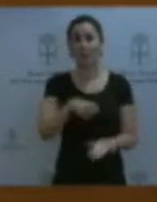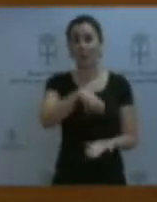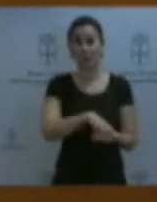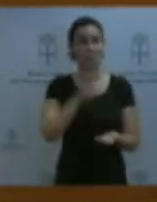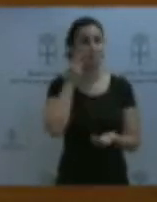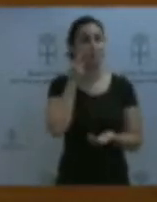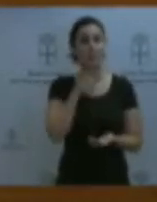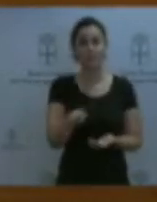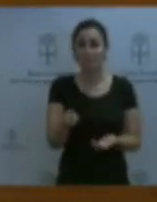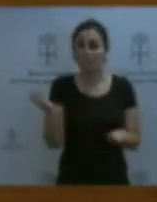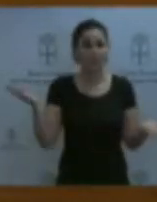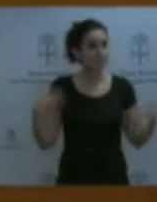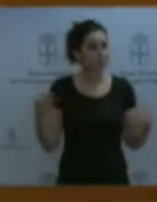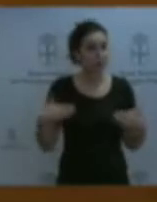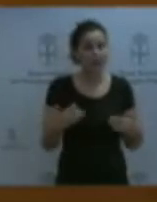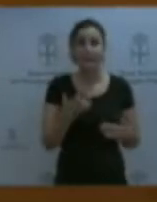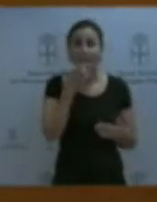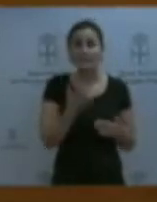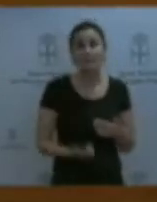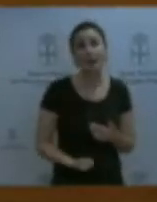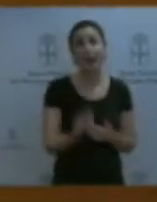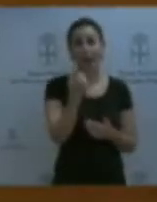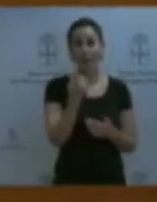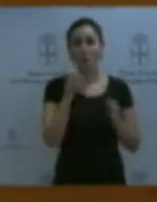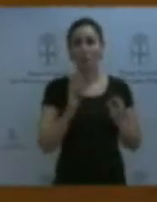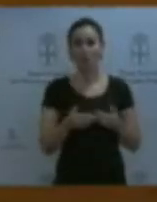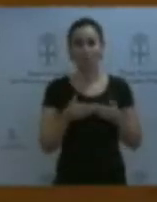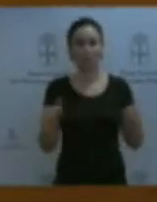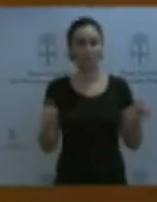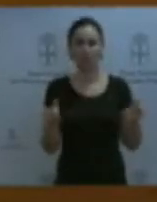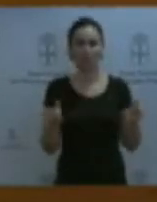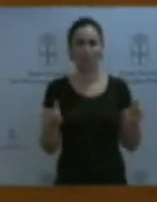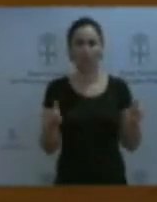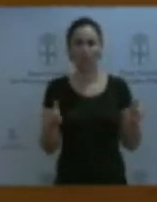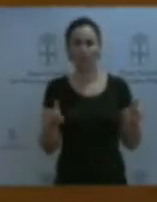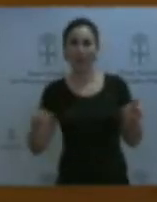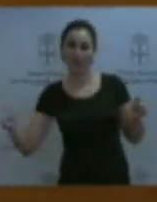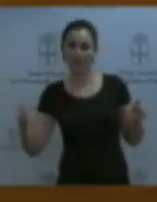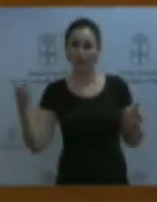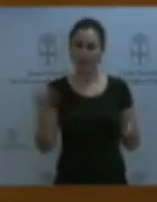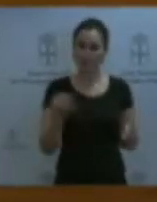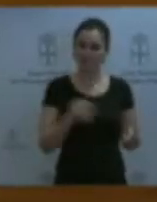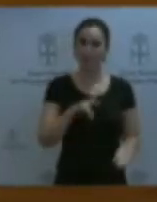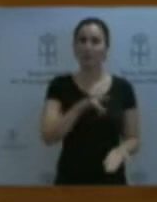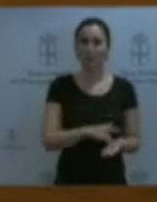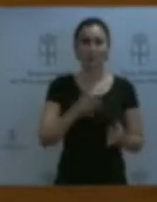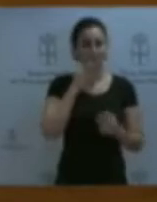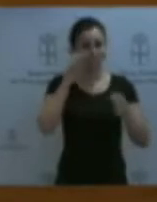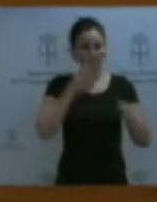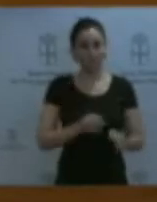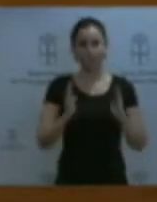tampoco abren todo el periodo necesario que dura realmente la visita al parque,